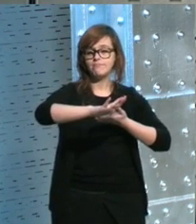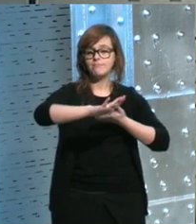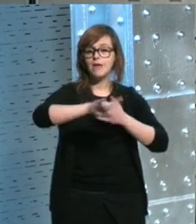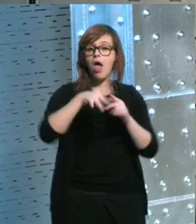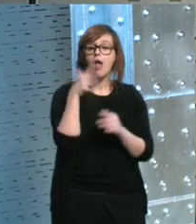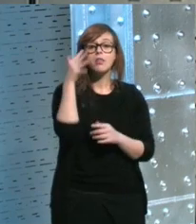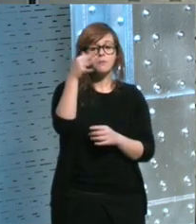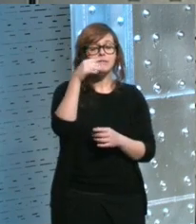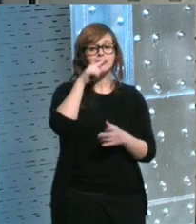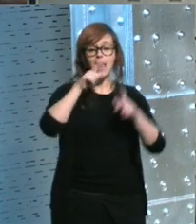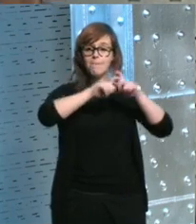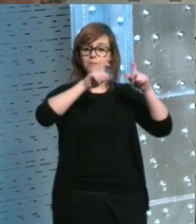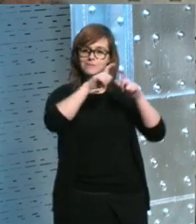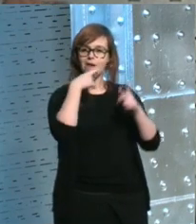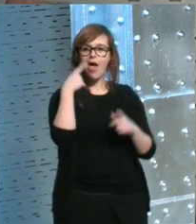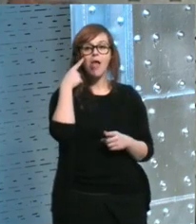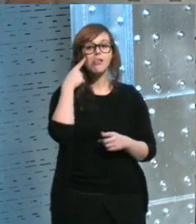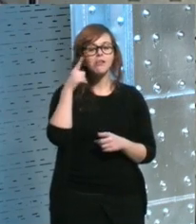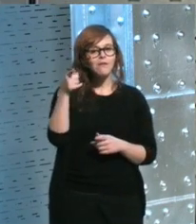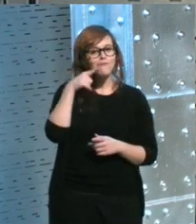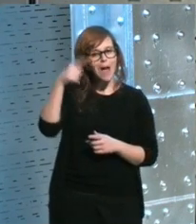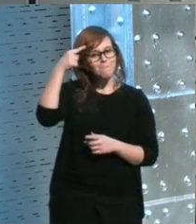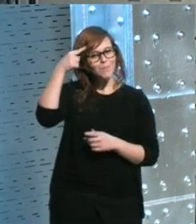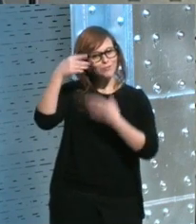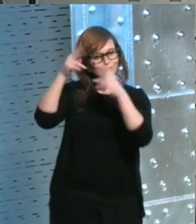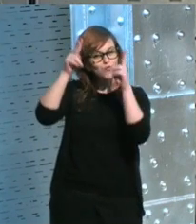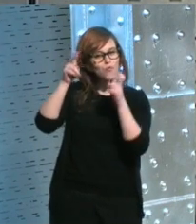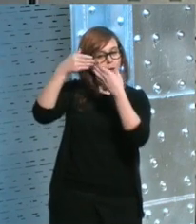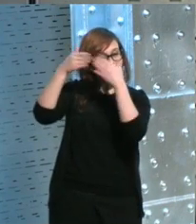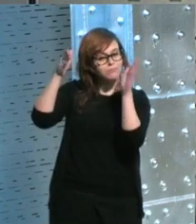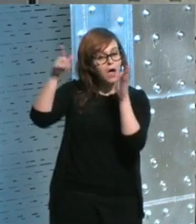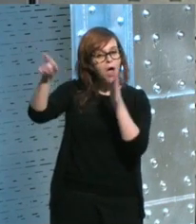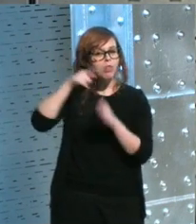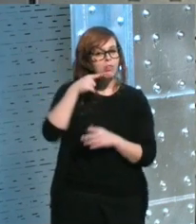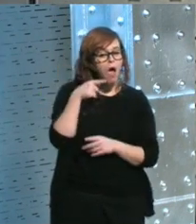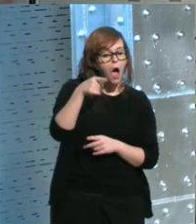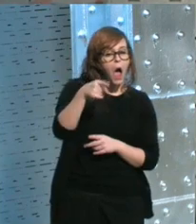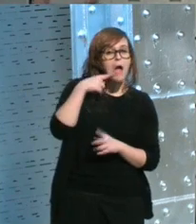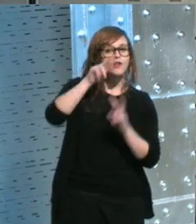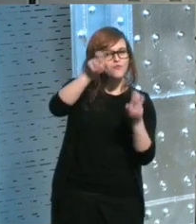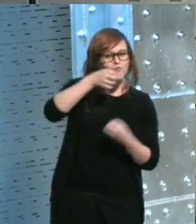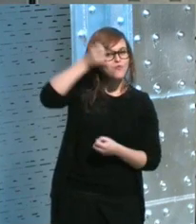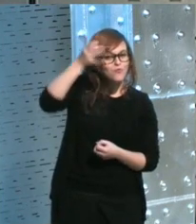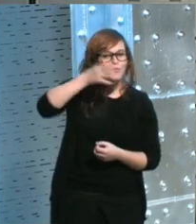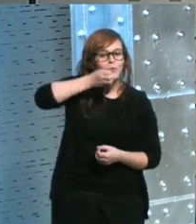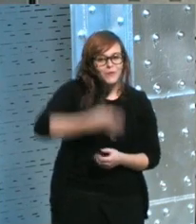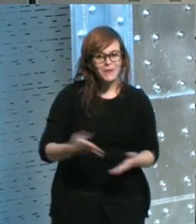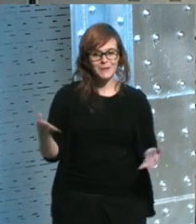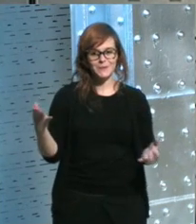la empresa tiene un joven con mente completamente nueva que le puede decir hacer. Eso es innovación, es una forma de